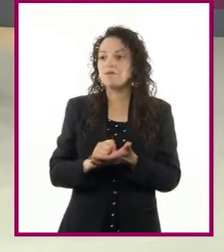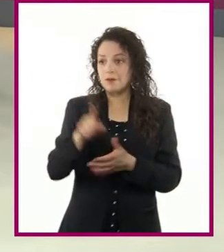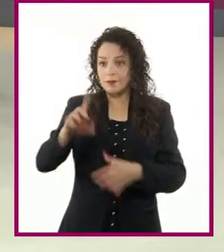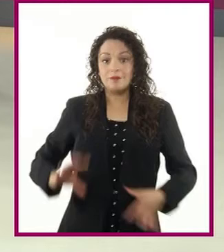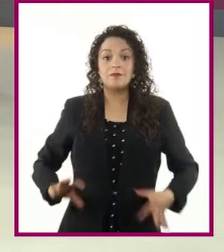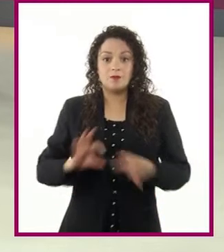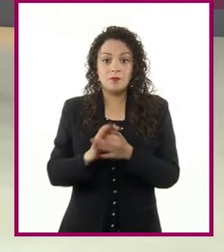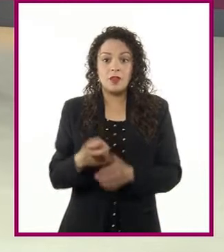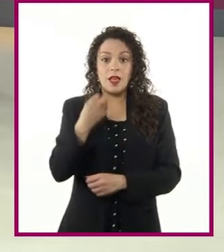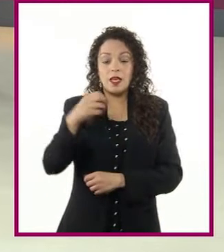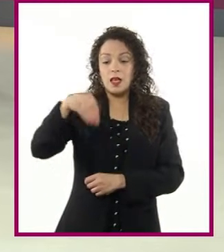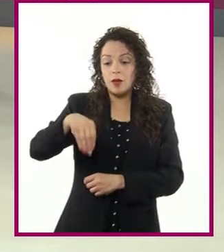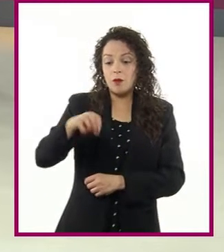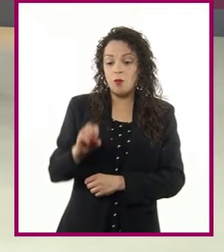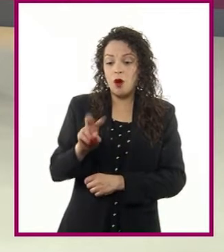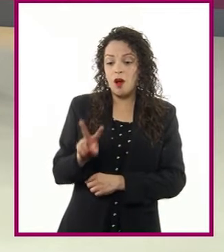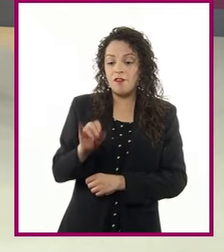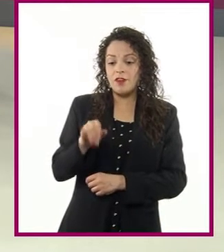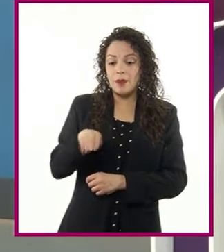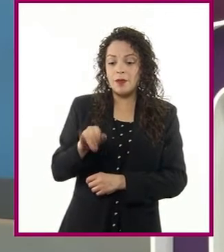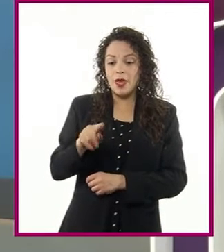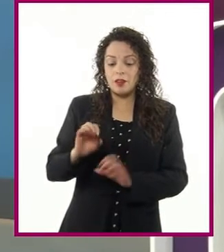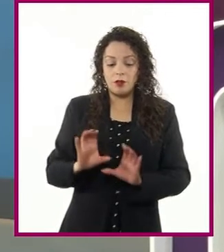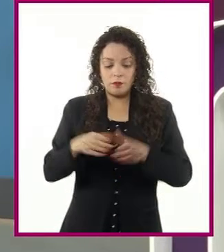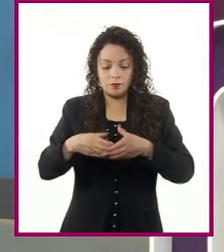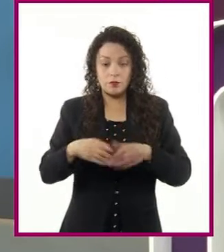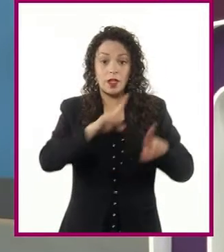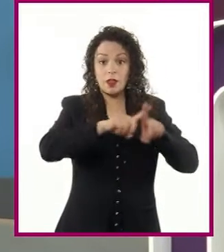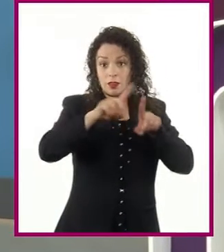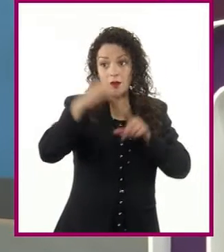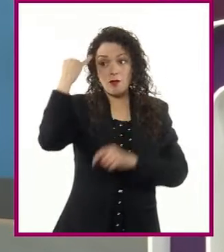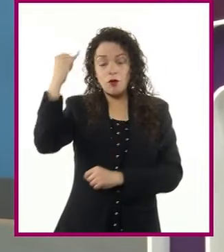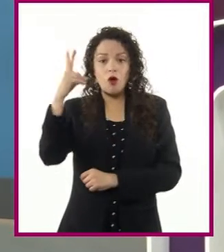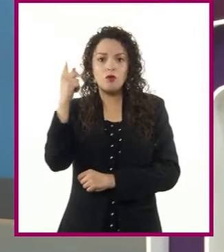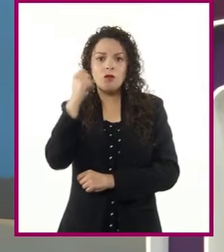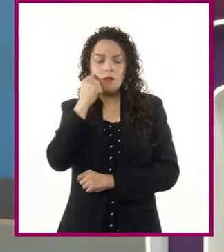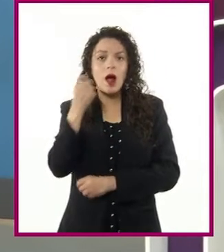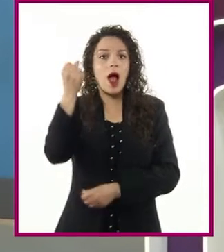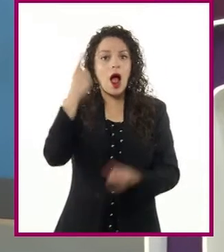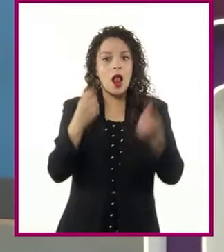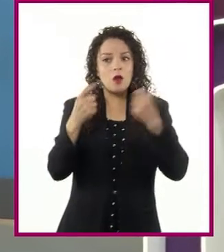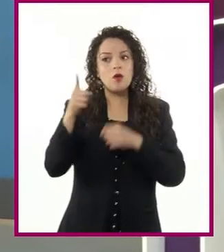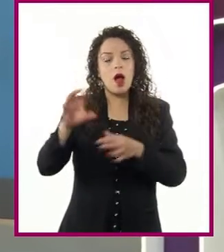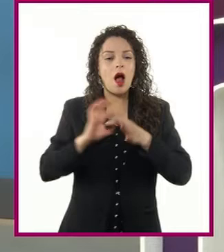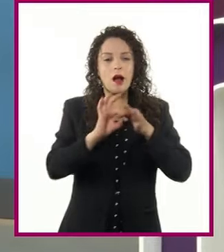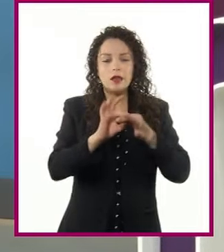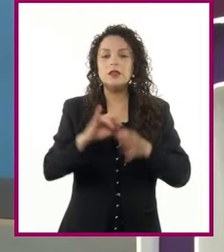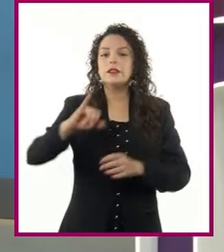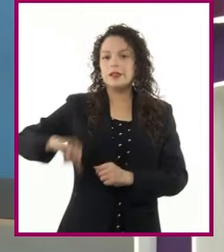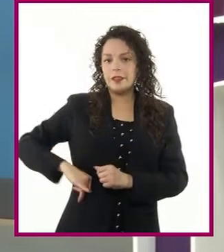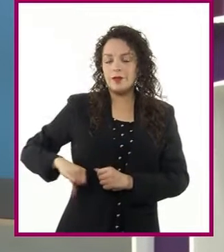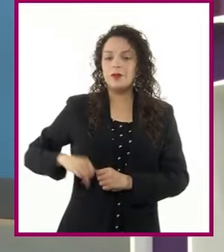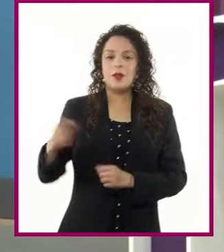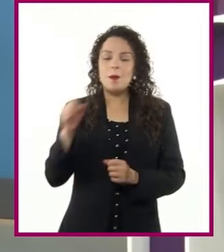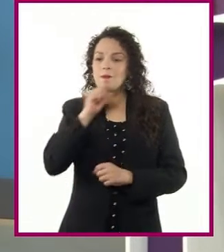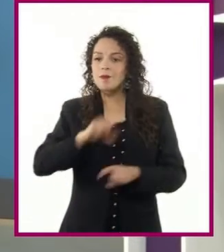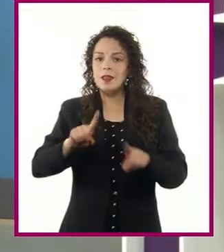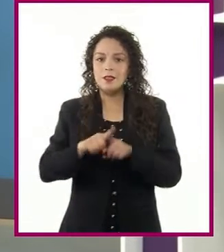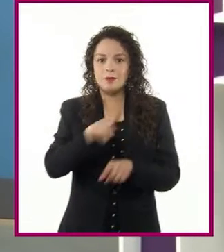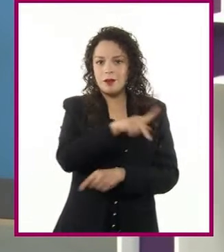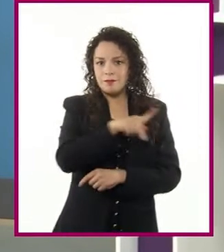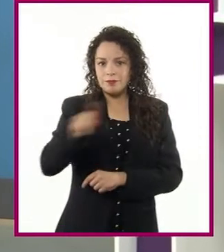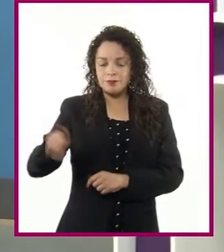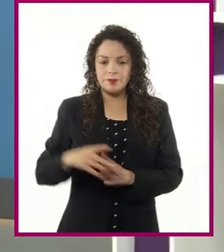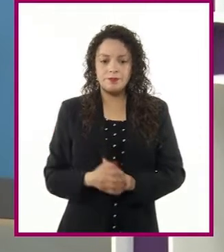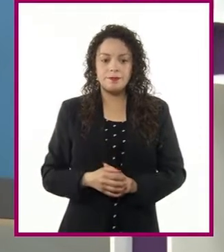tenían algunos puntos en común. La Ilustración valoraba a la razón sobre todas las cosas.